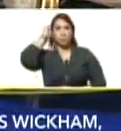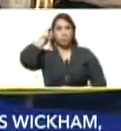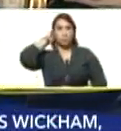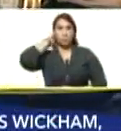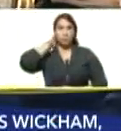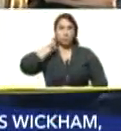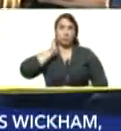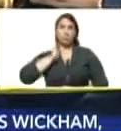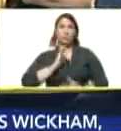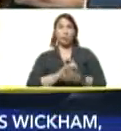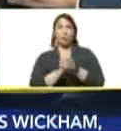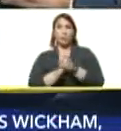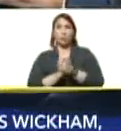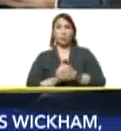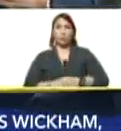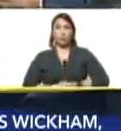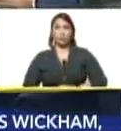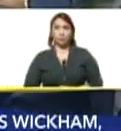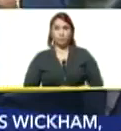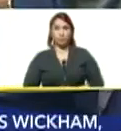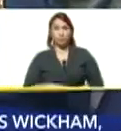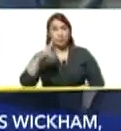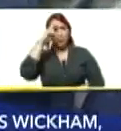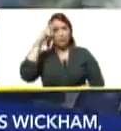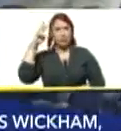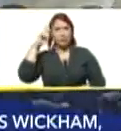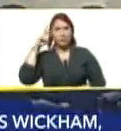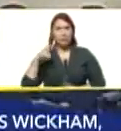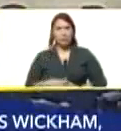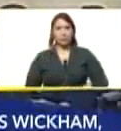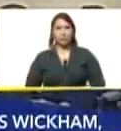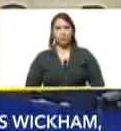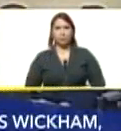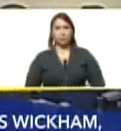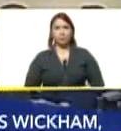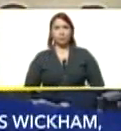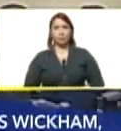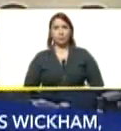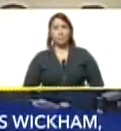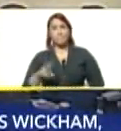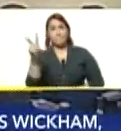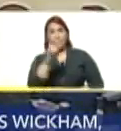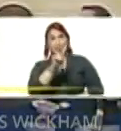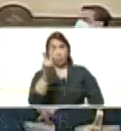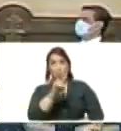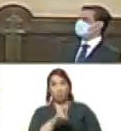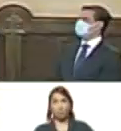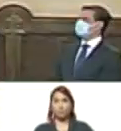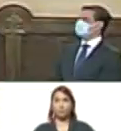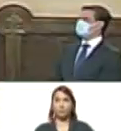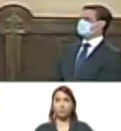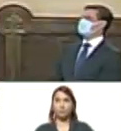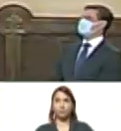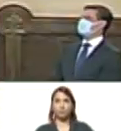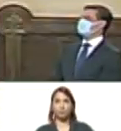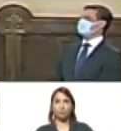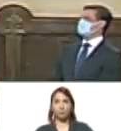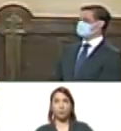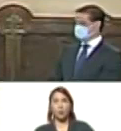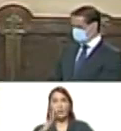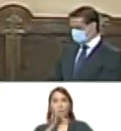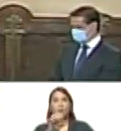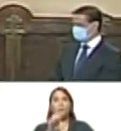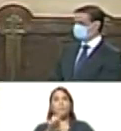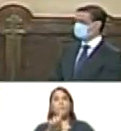querido compañero canciller de la República Bolivariana de Venezuela, don Félix